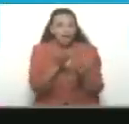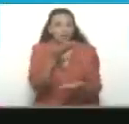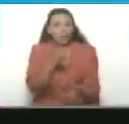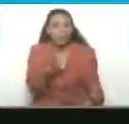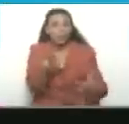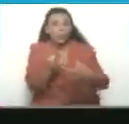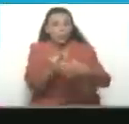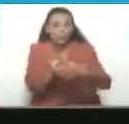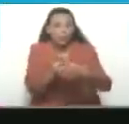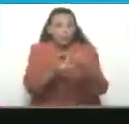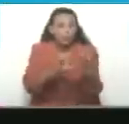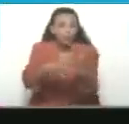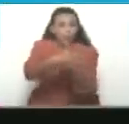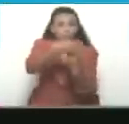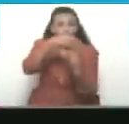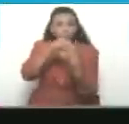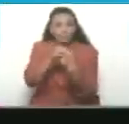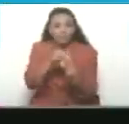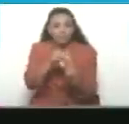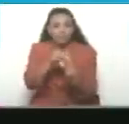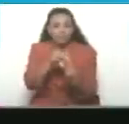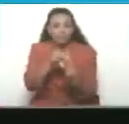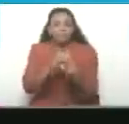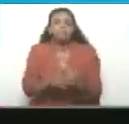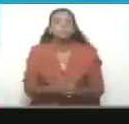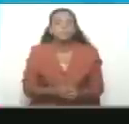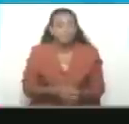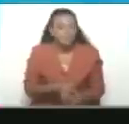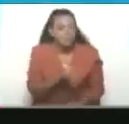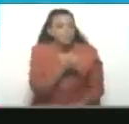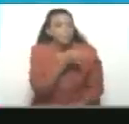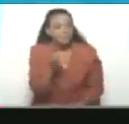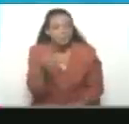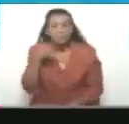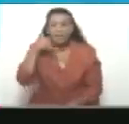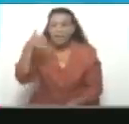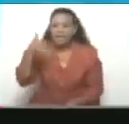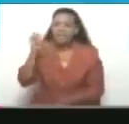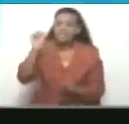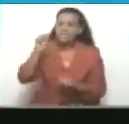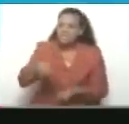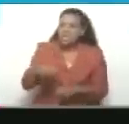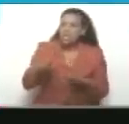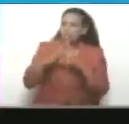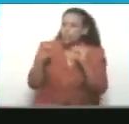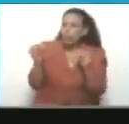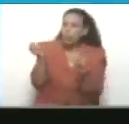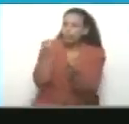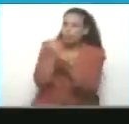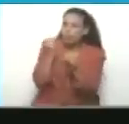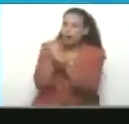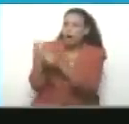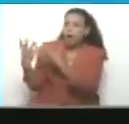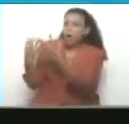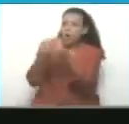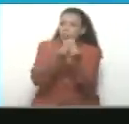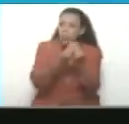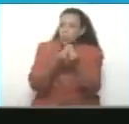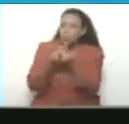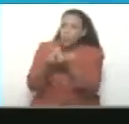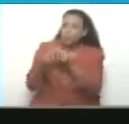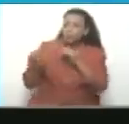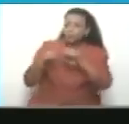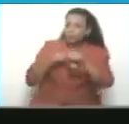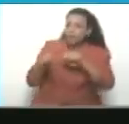perfectamente verdad Ana carina sí perfectamente aquí todo trabajamos en equipo y